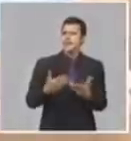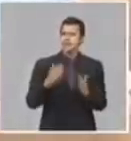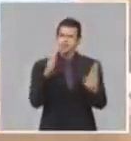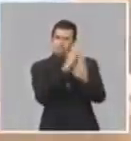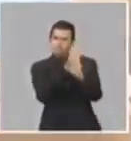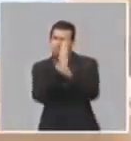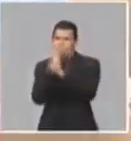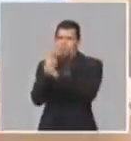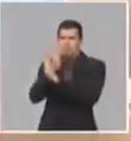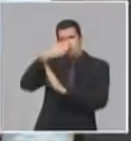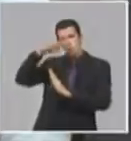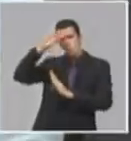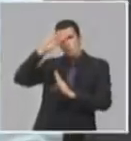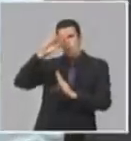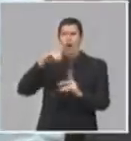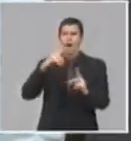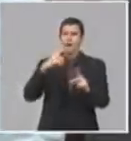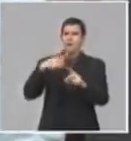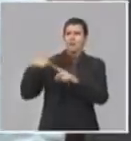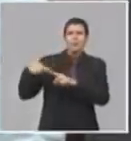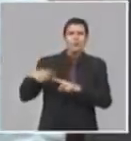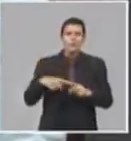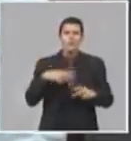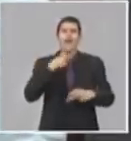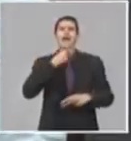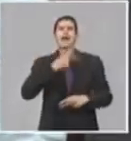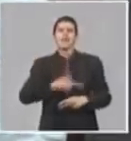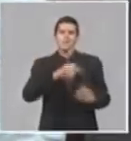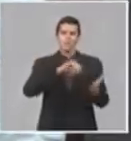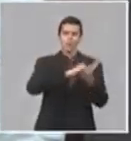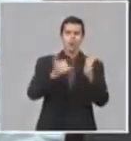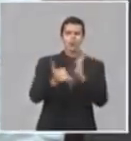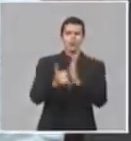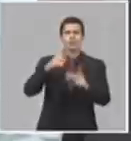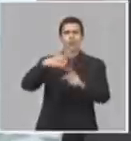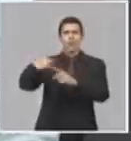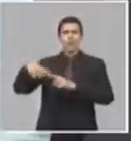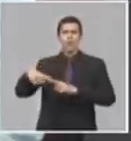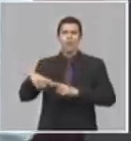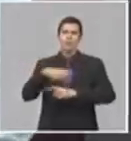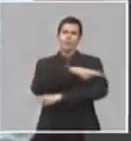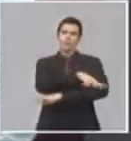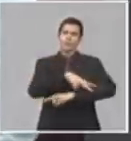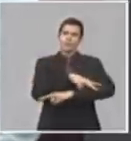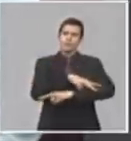terceros países, que lo tienen como una propuesta, en acciones orientadas a